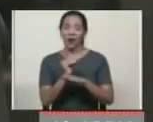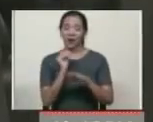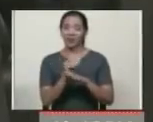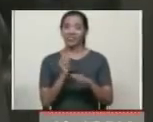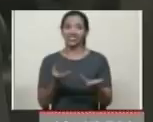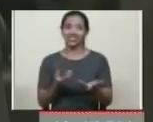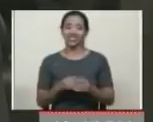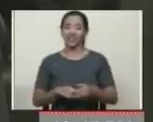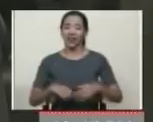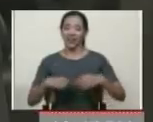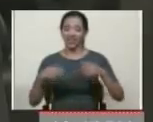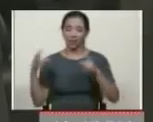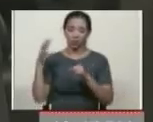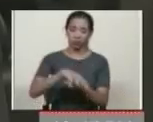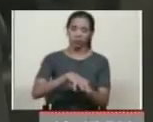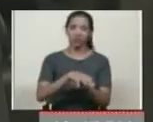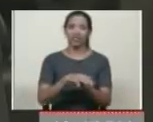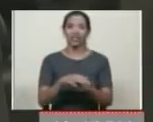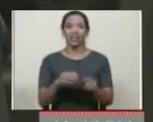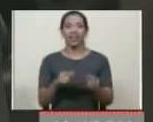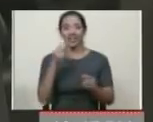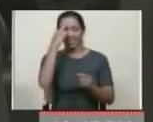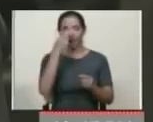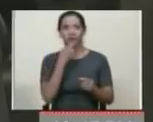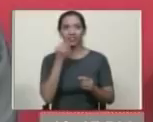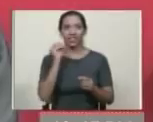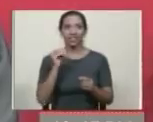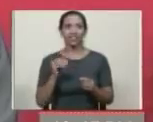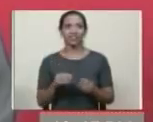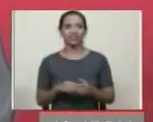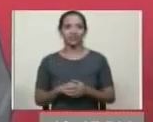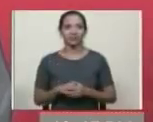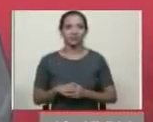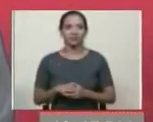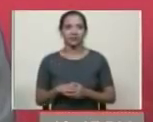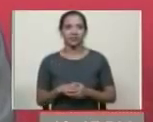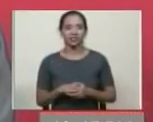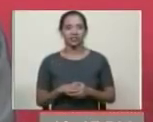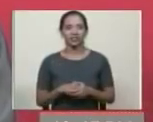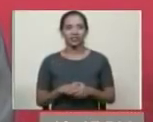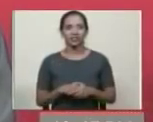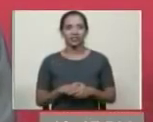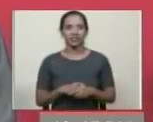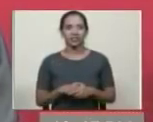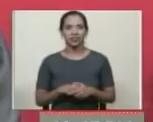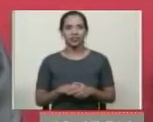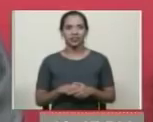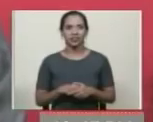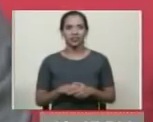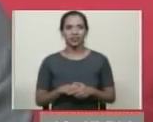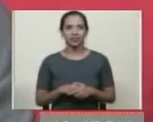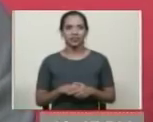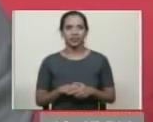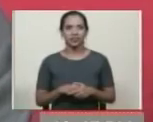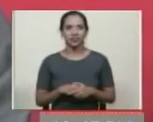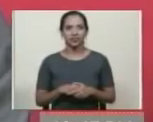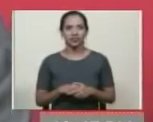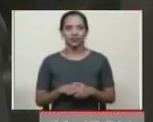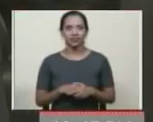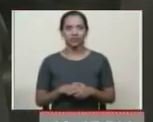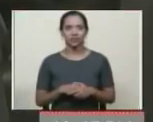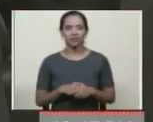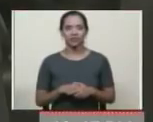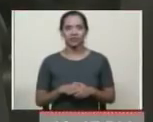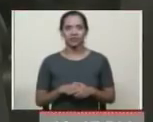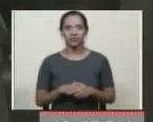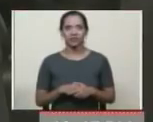Los Altos, ¿no? ¿Por qué, vale? ¿Por qué? Estamos mintiendo toda la canalla mediática, la oposición y los compas venezolanos. Conecta, estamos